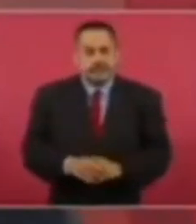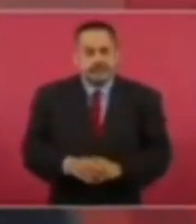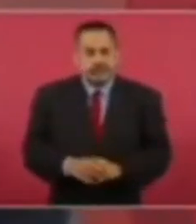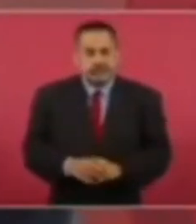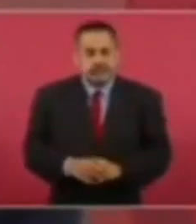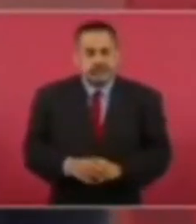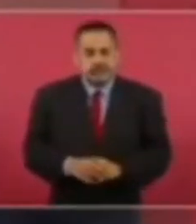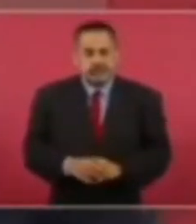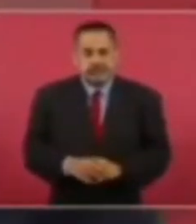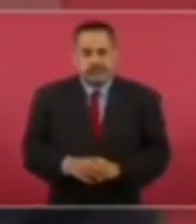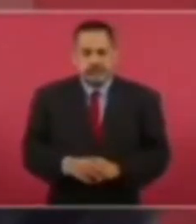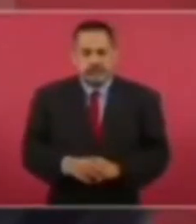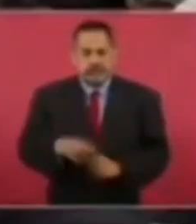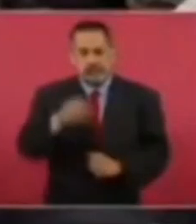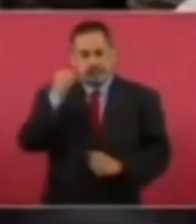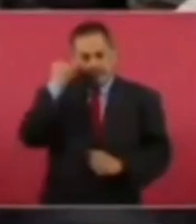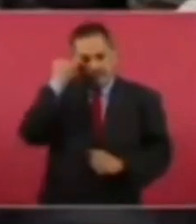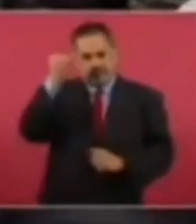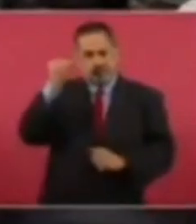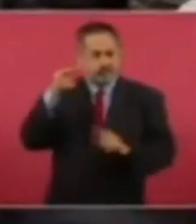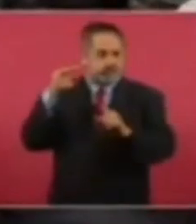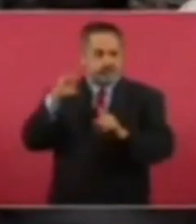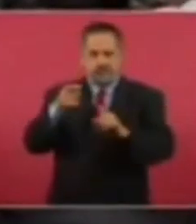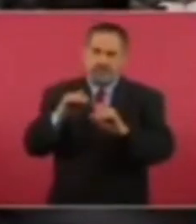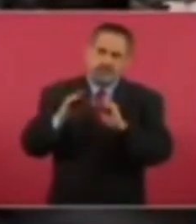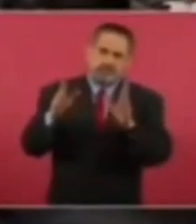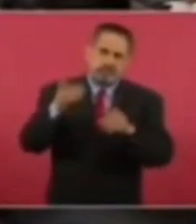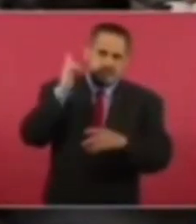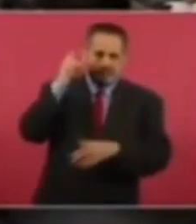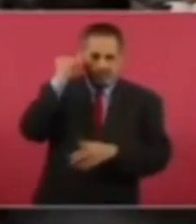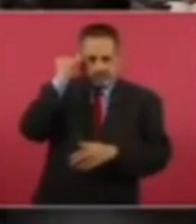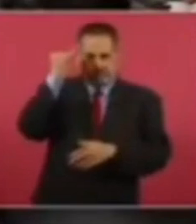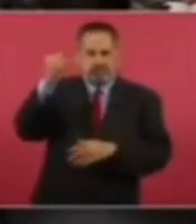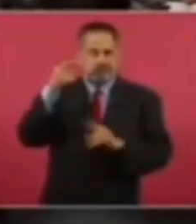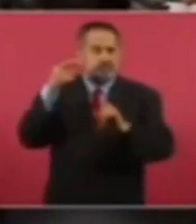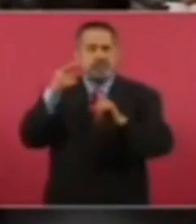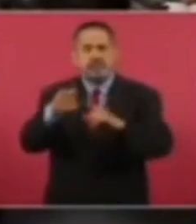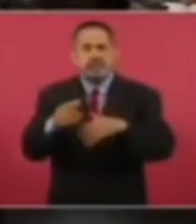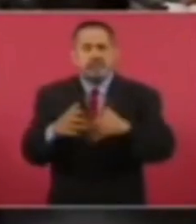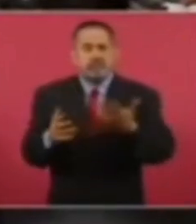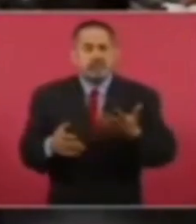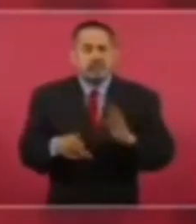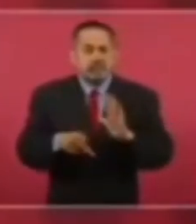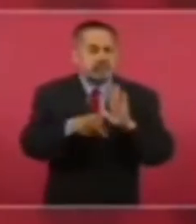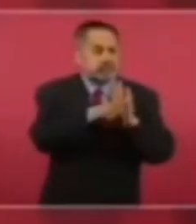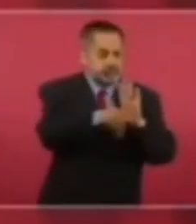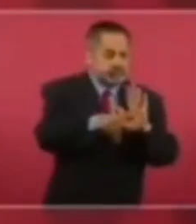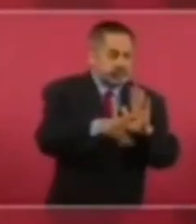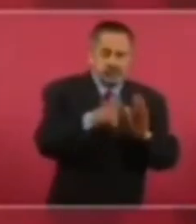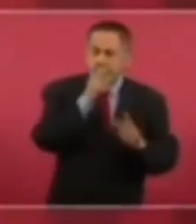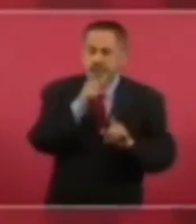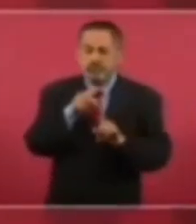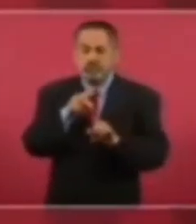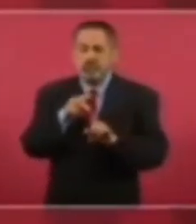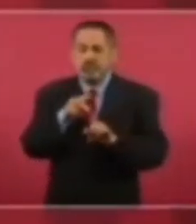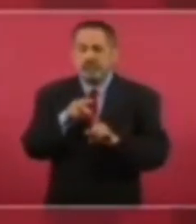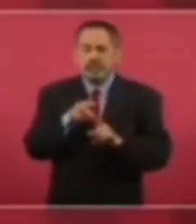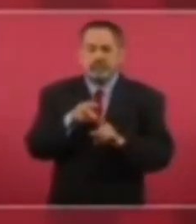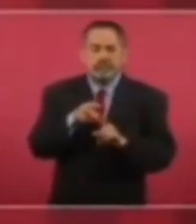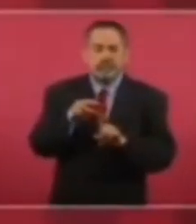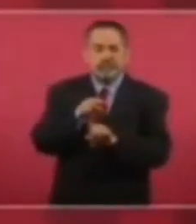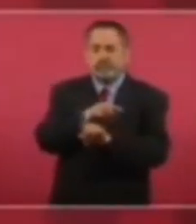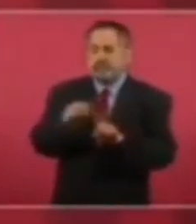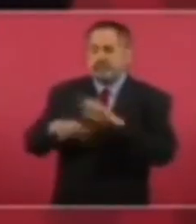Lo ideal, aunque hablan algunos de que en periodismo no puede haber objetividad, pues es